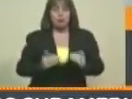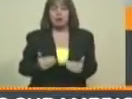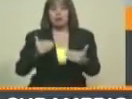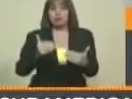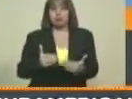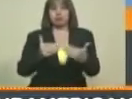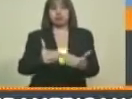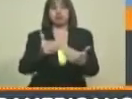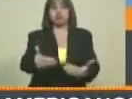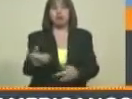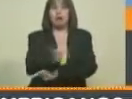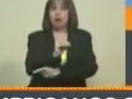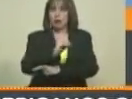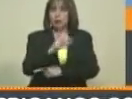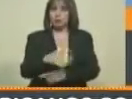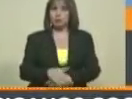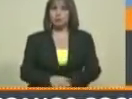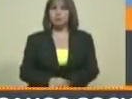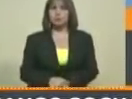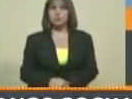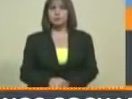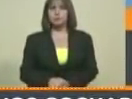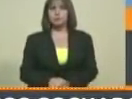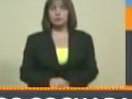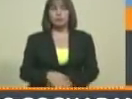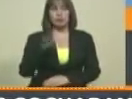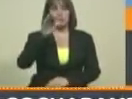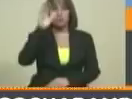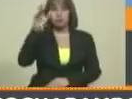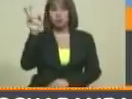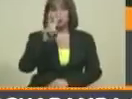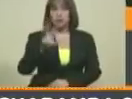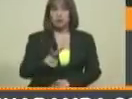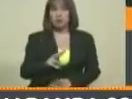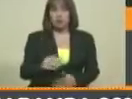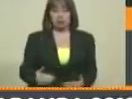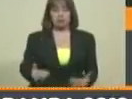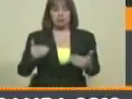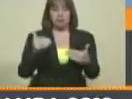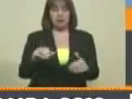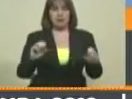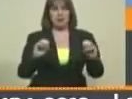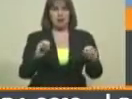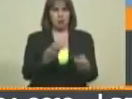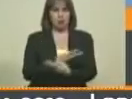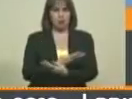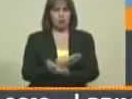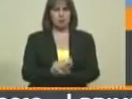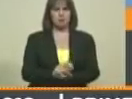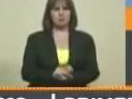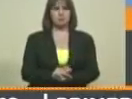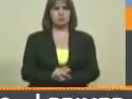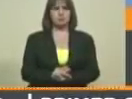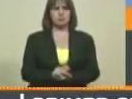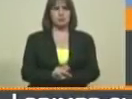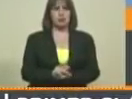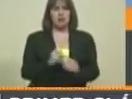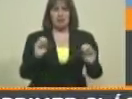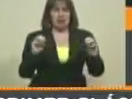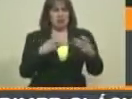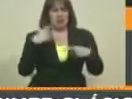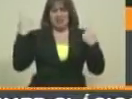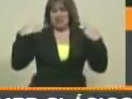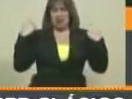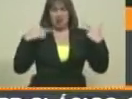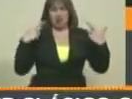Tenemos que avanzar aún más, porque el futuro de Venezuela va mucho más allá de la OEA. En la OEA son medio locos